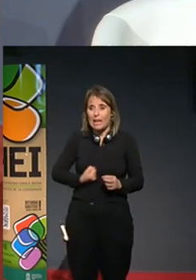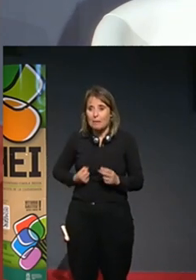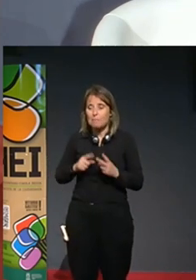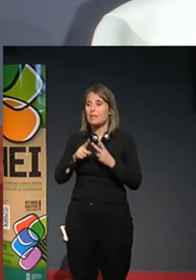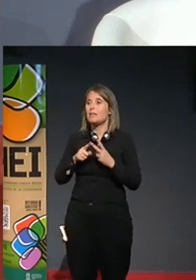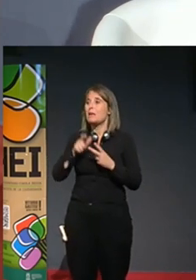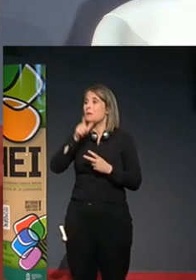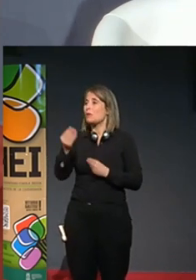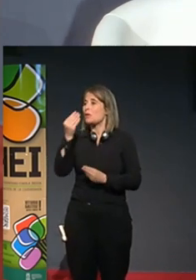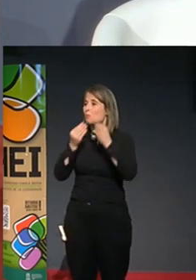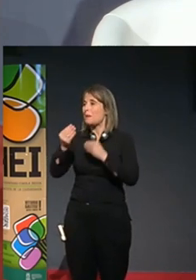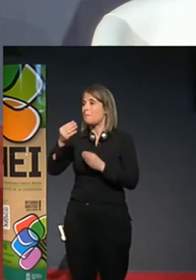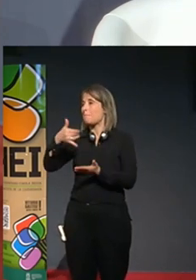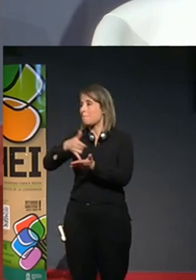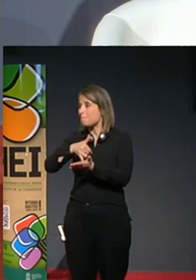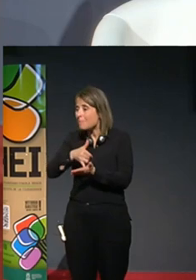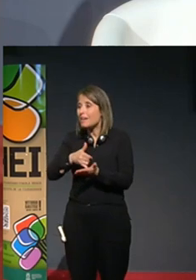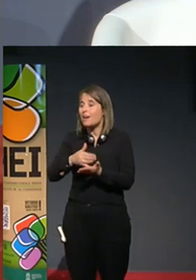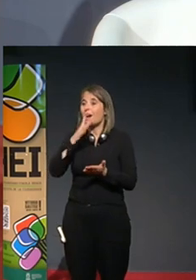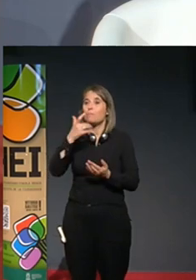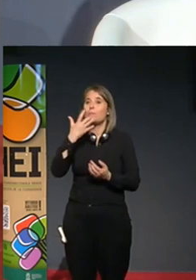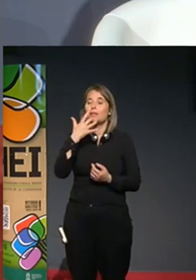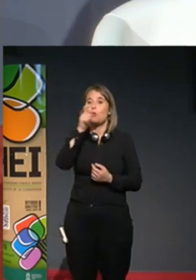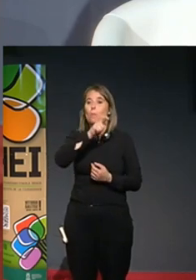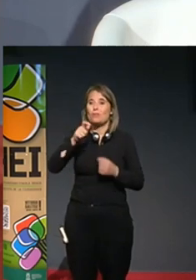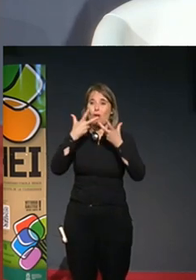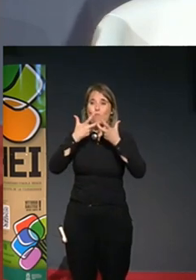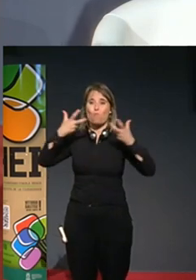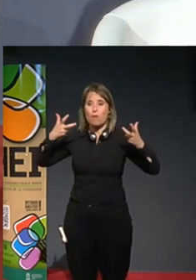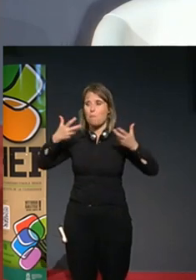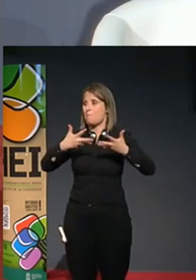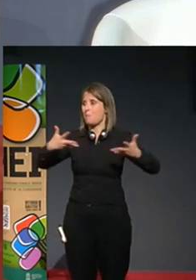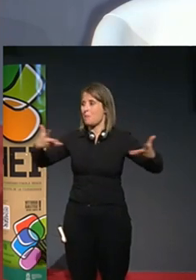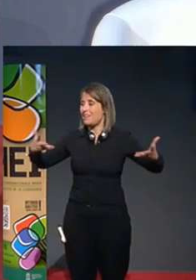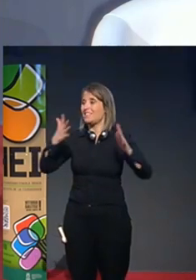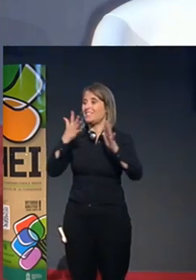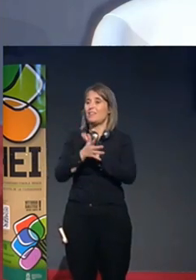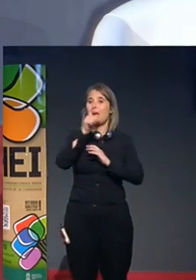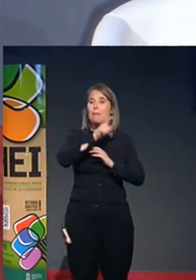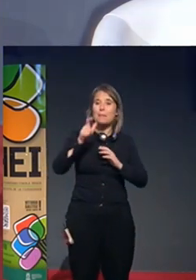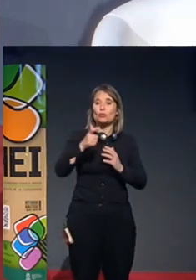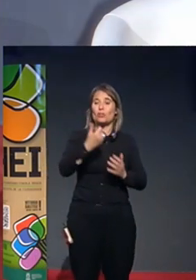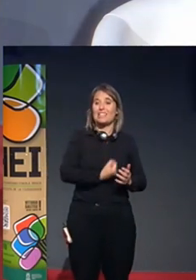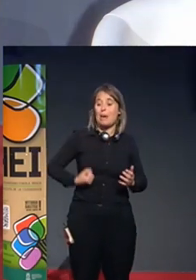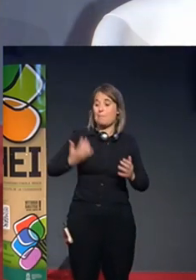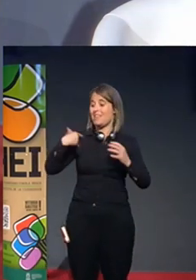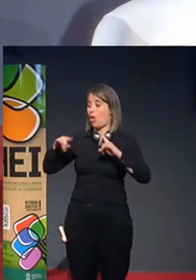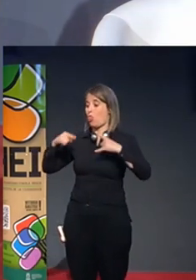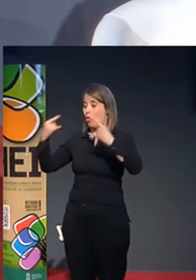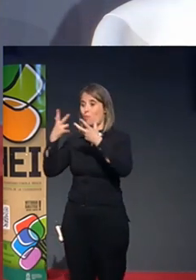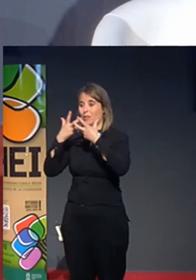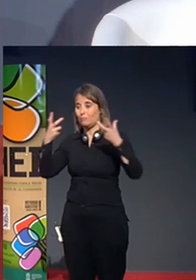personas mal nutridas y crece el número porlo de personas obesas que ya dobla el número de personas que pasan hambre y a los que